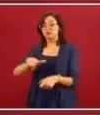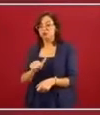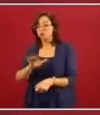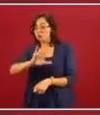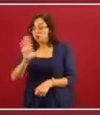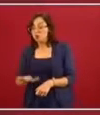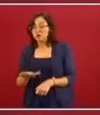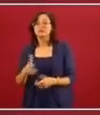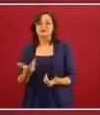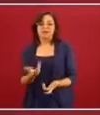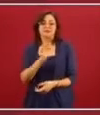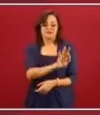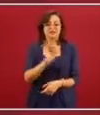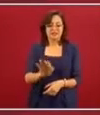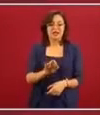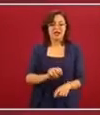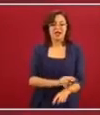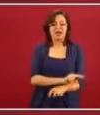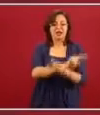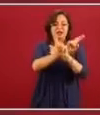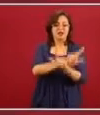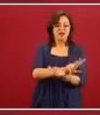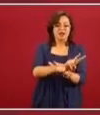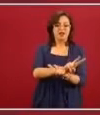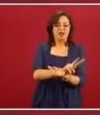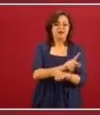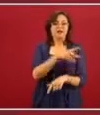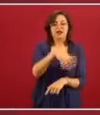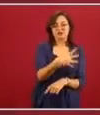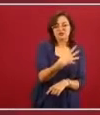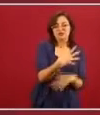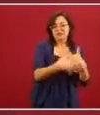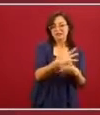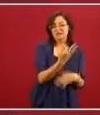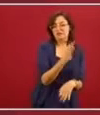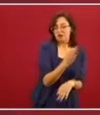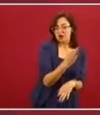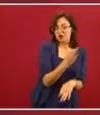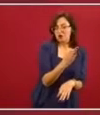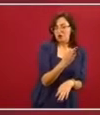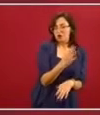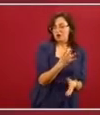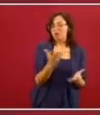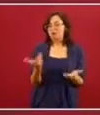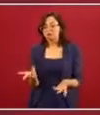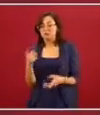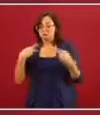cuándo ocurrió el Vive Latino, y fue el fin de semana de 14 y 15 de febrero. Entonces, si esta persona